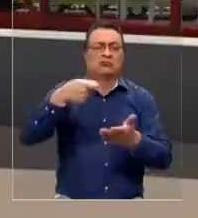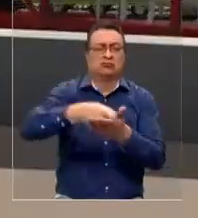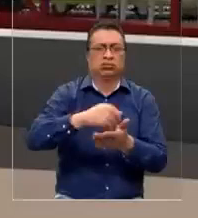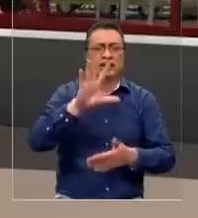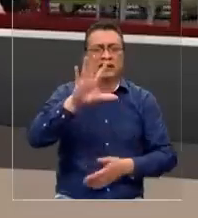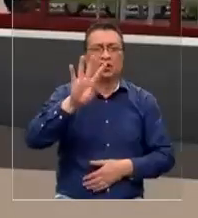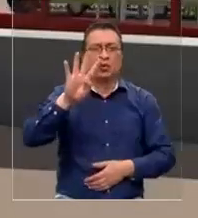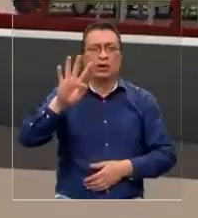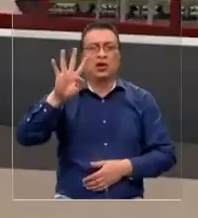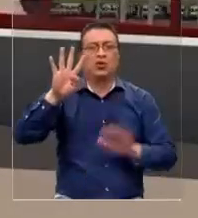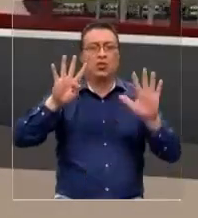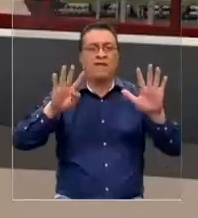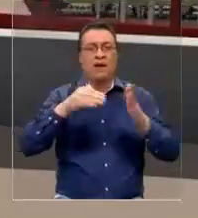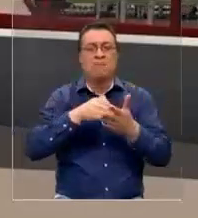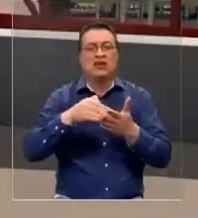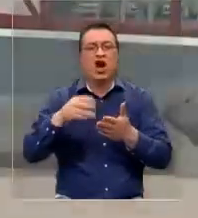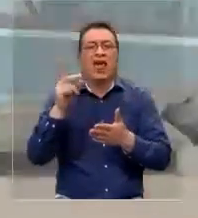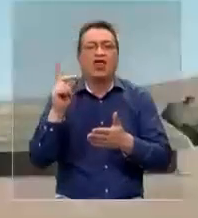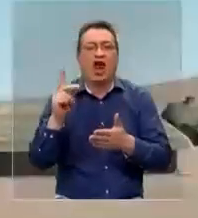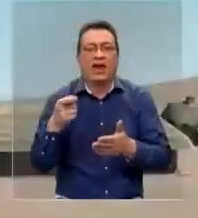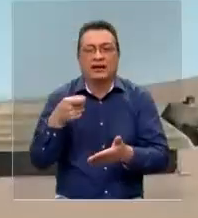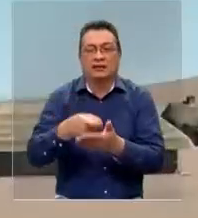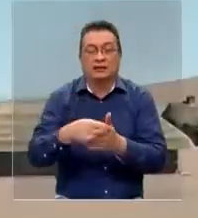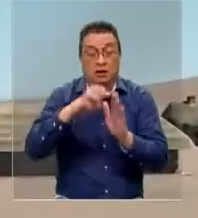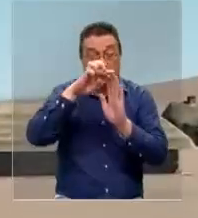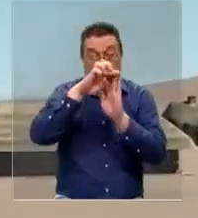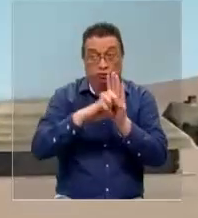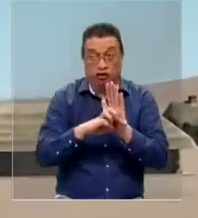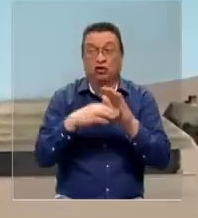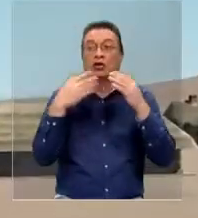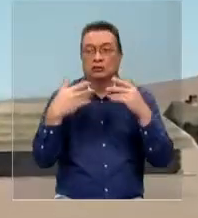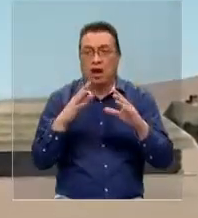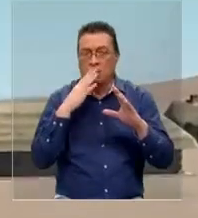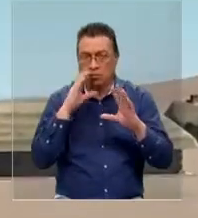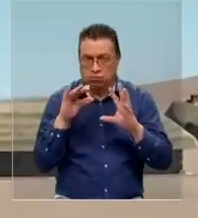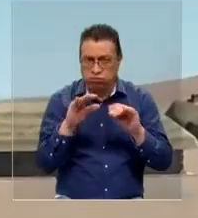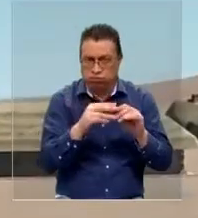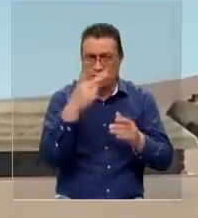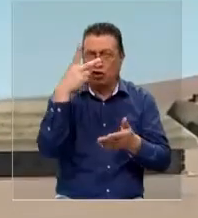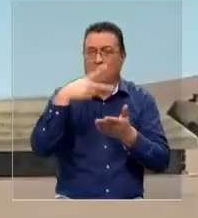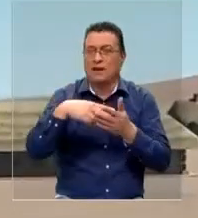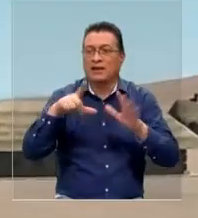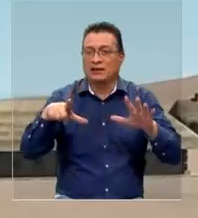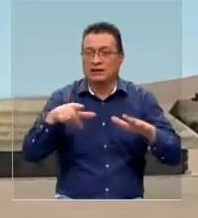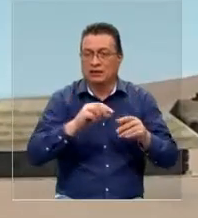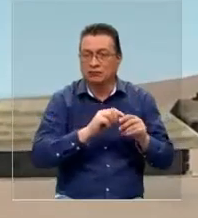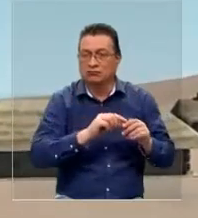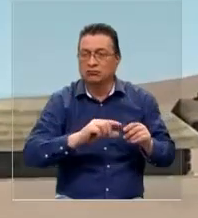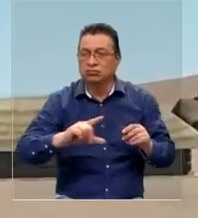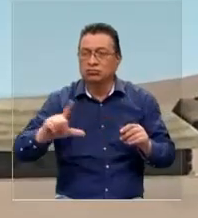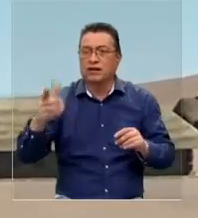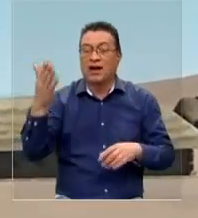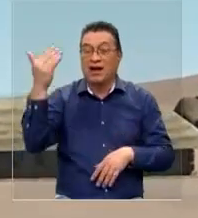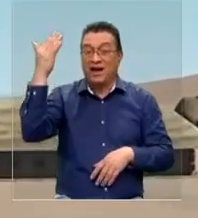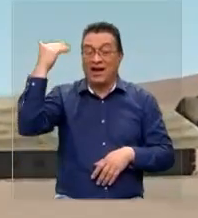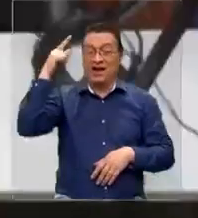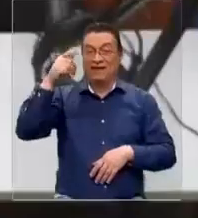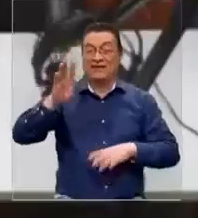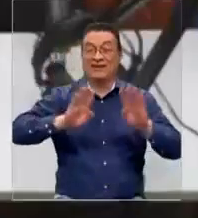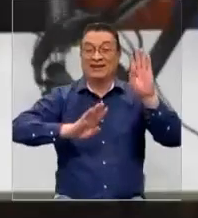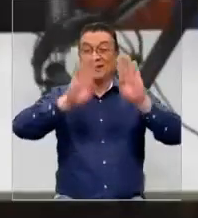549 millones de dólares, proyecto del que ya se hablaba en el año 2017, cuando el entonces